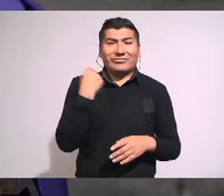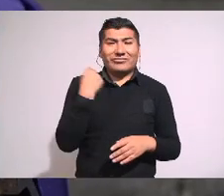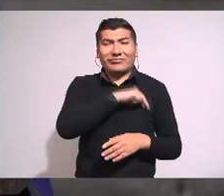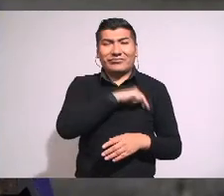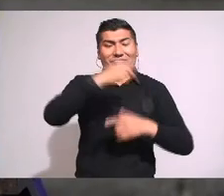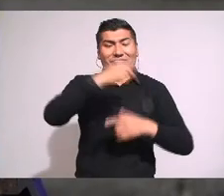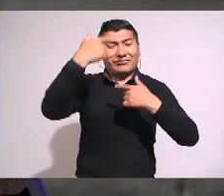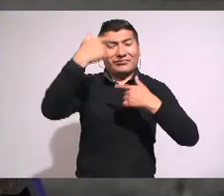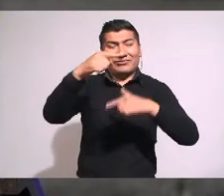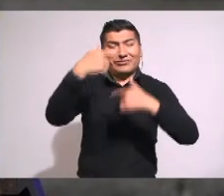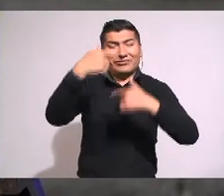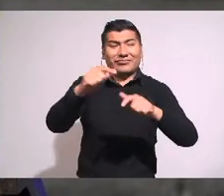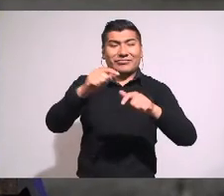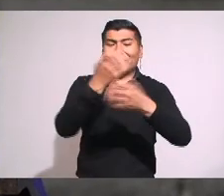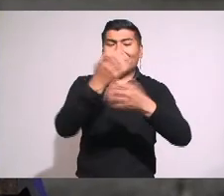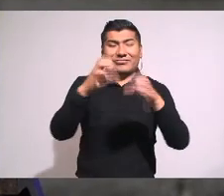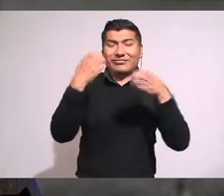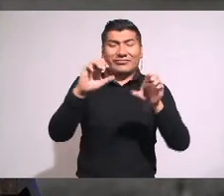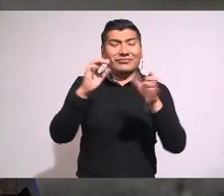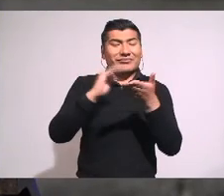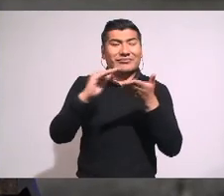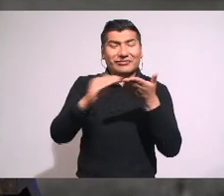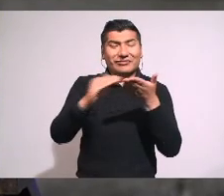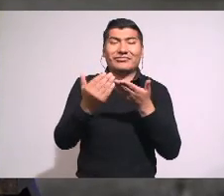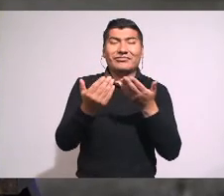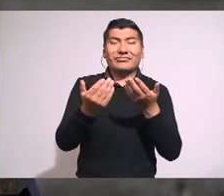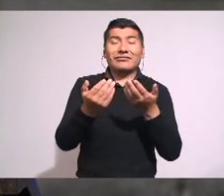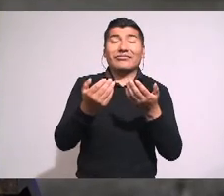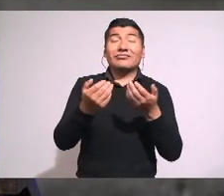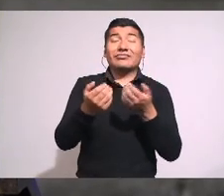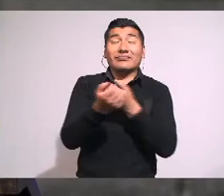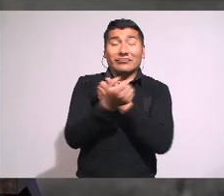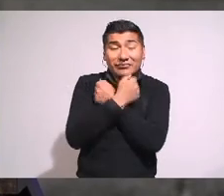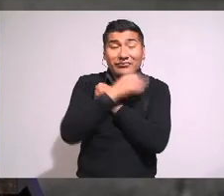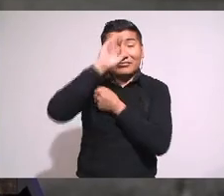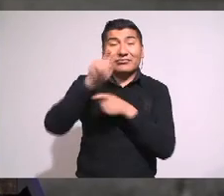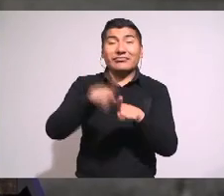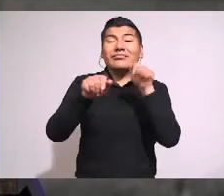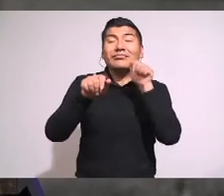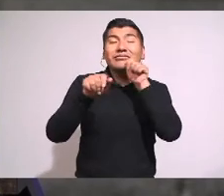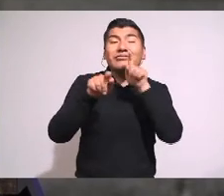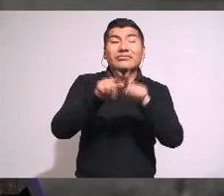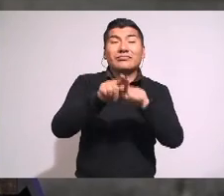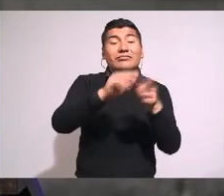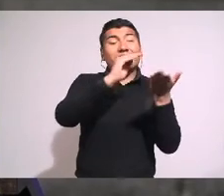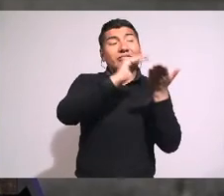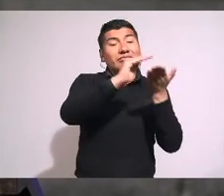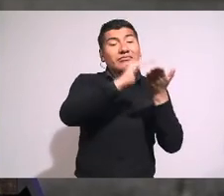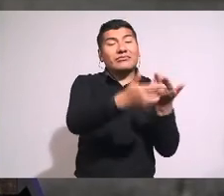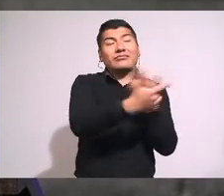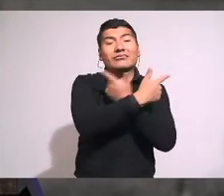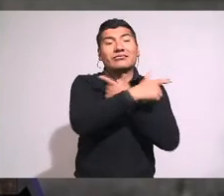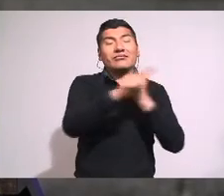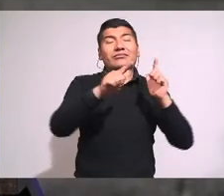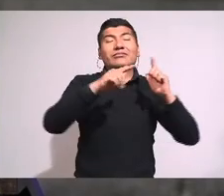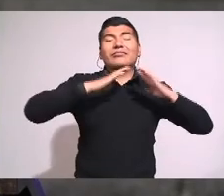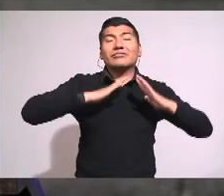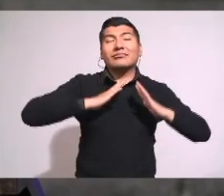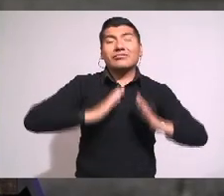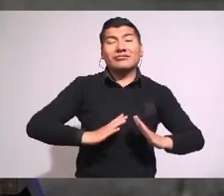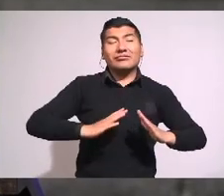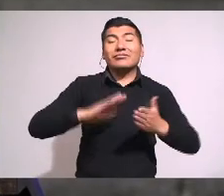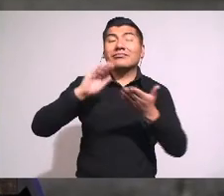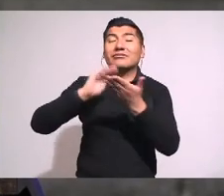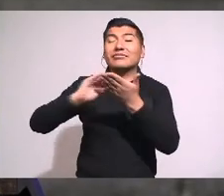barreras al perdón? Queridos hermanos, el perdón libera. El perdón construye comunidad.